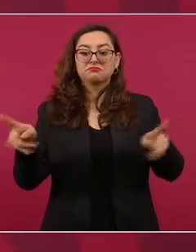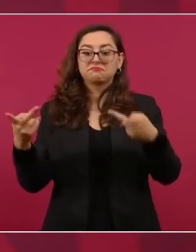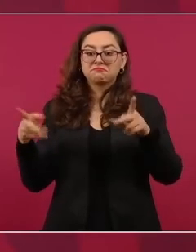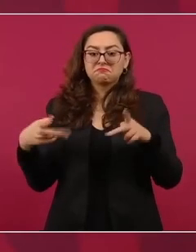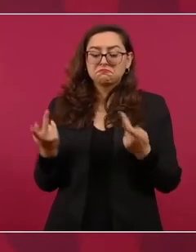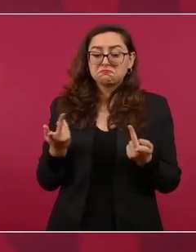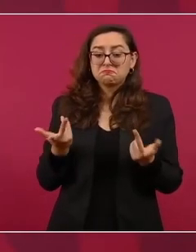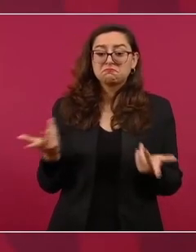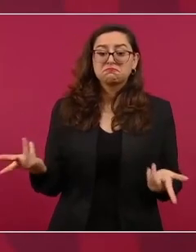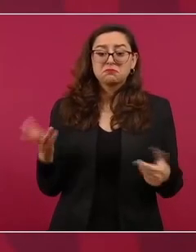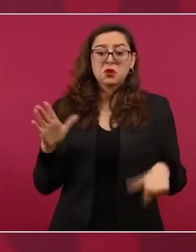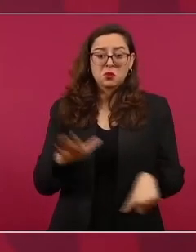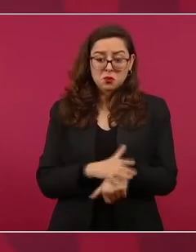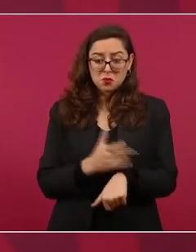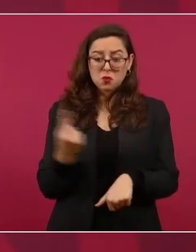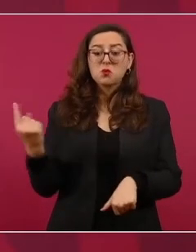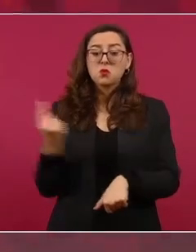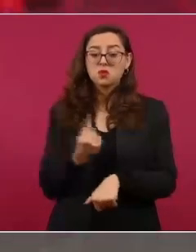de